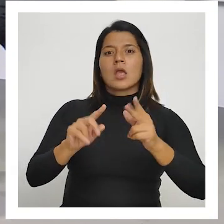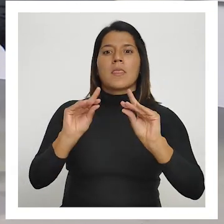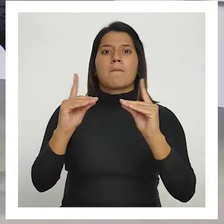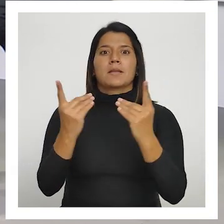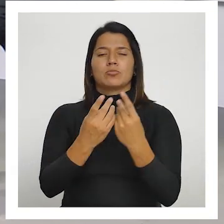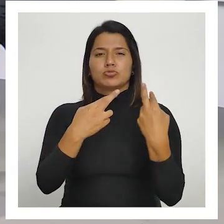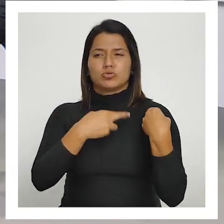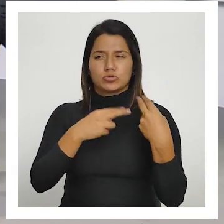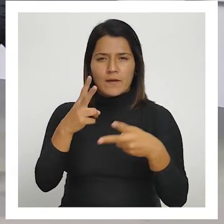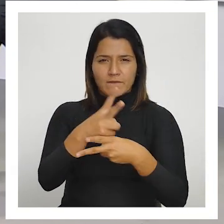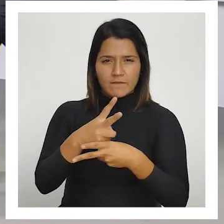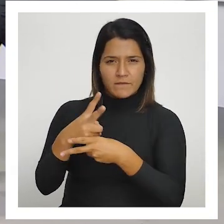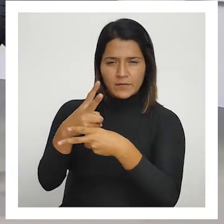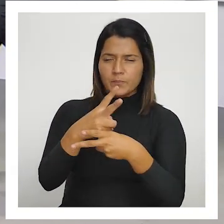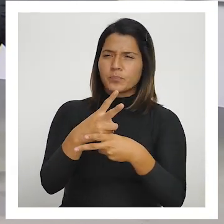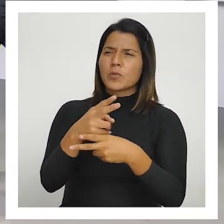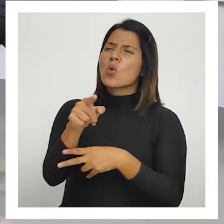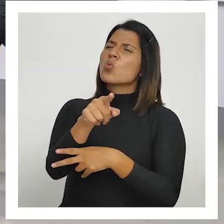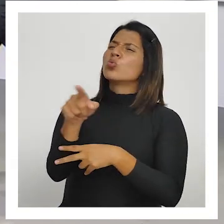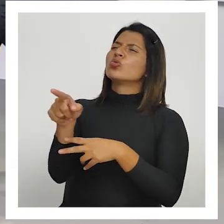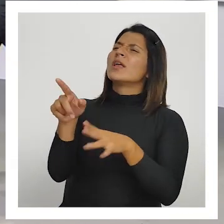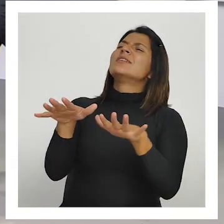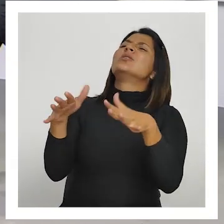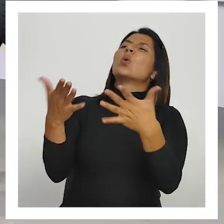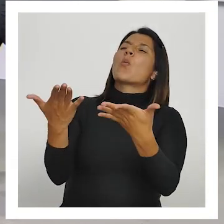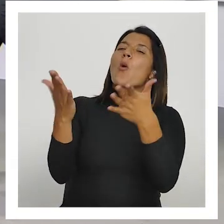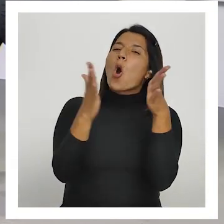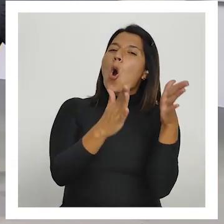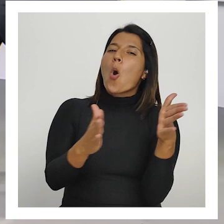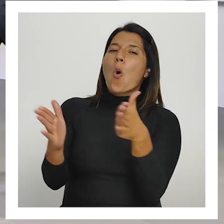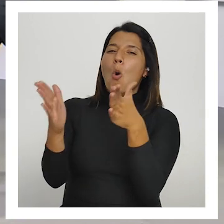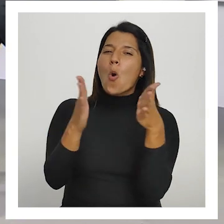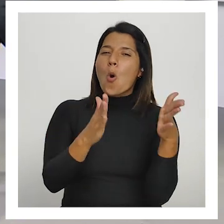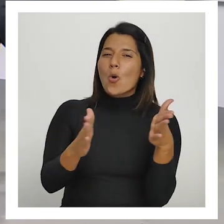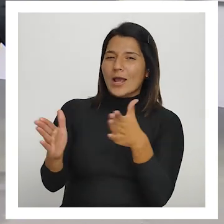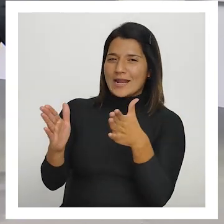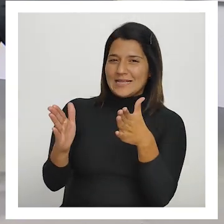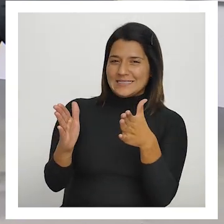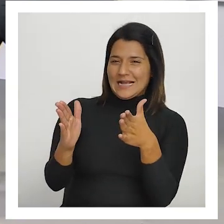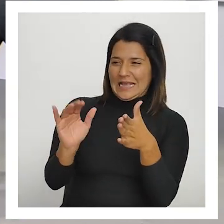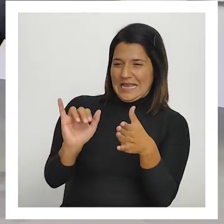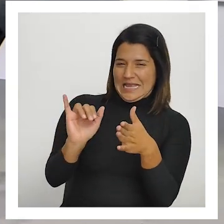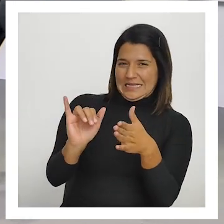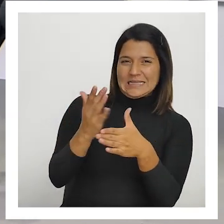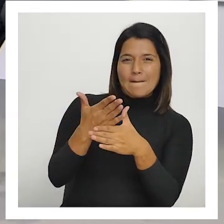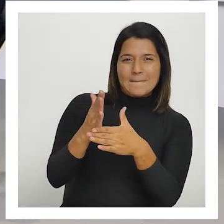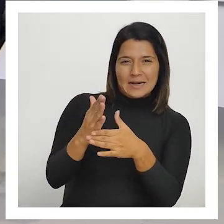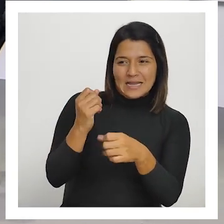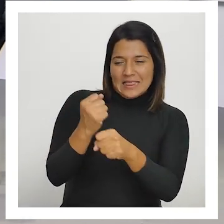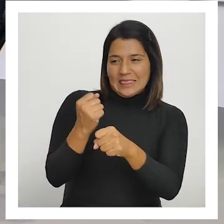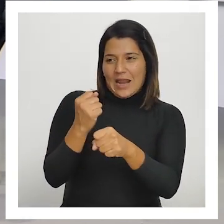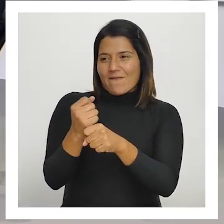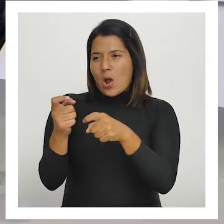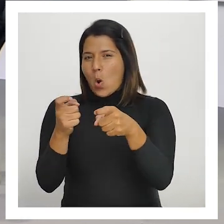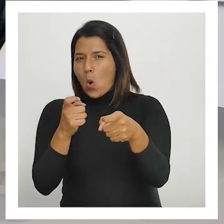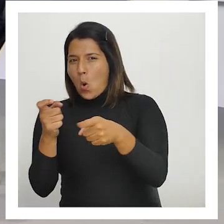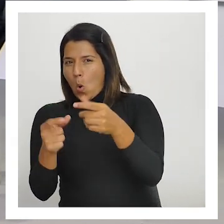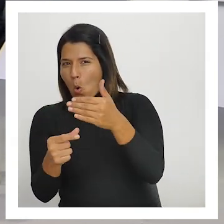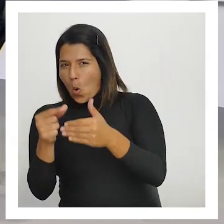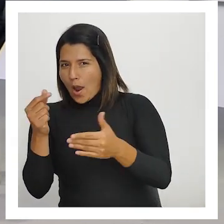¿Cómo han venido ustedes organizando esa parte, el trabajo gerencial? Ok.